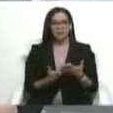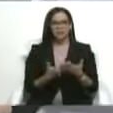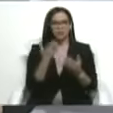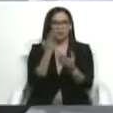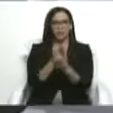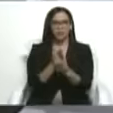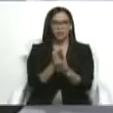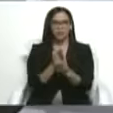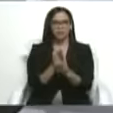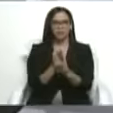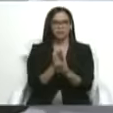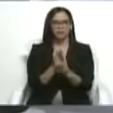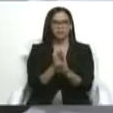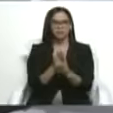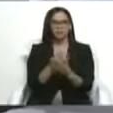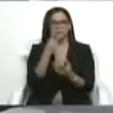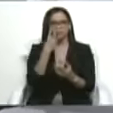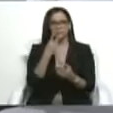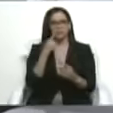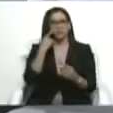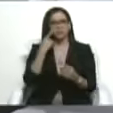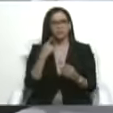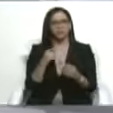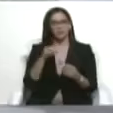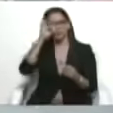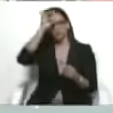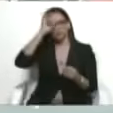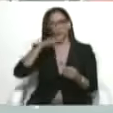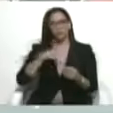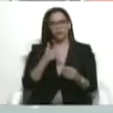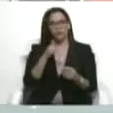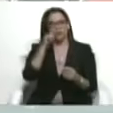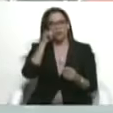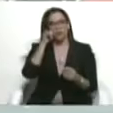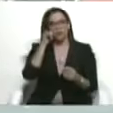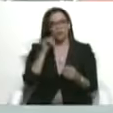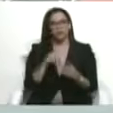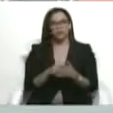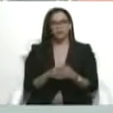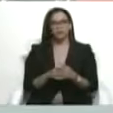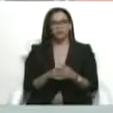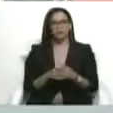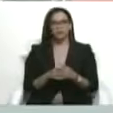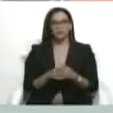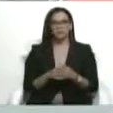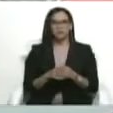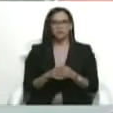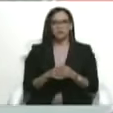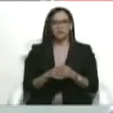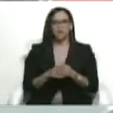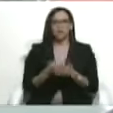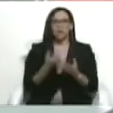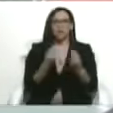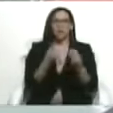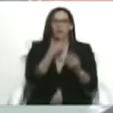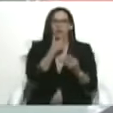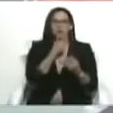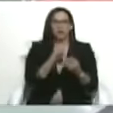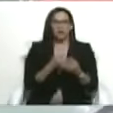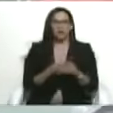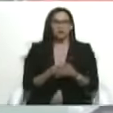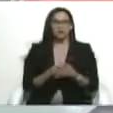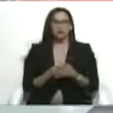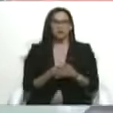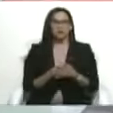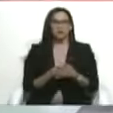carpeta. Fíjate lo que dice acá, no sé si podrá la cámara acercarse. Es muy sencilla, fíjate. Déjelo